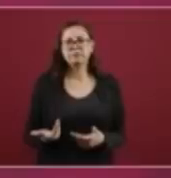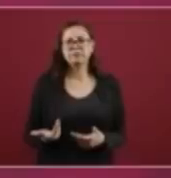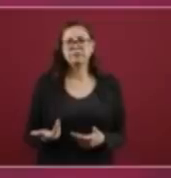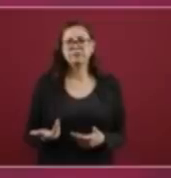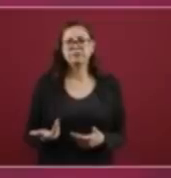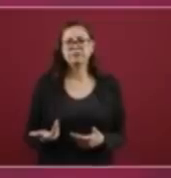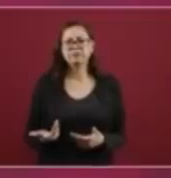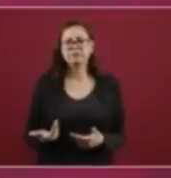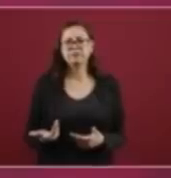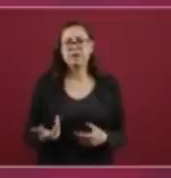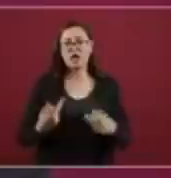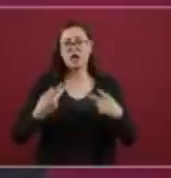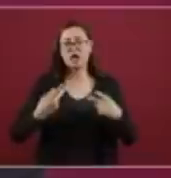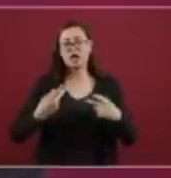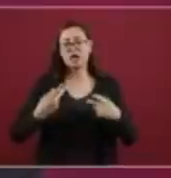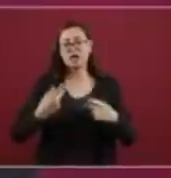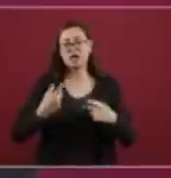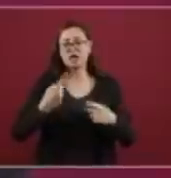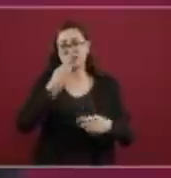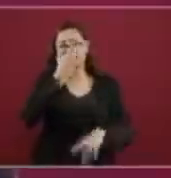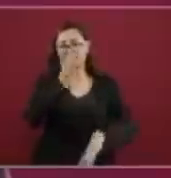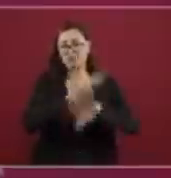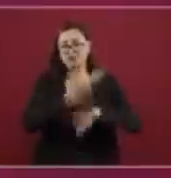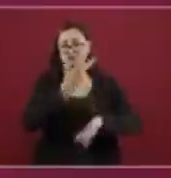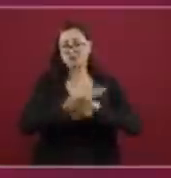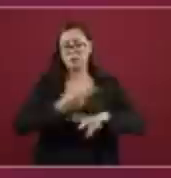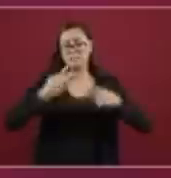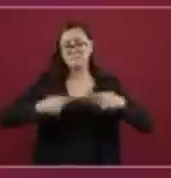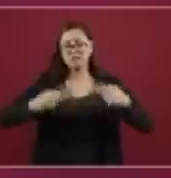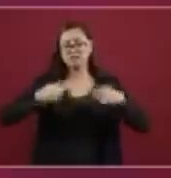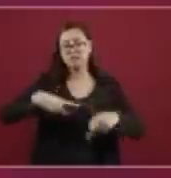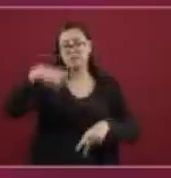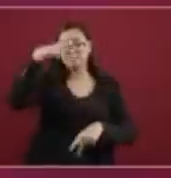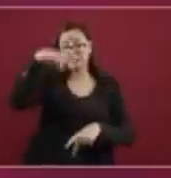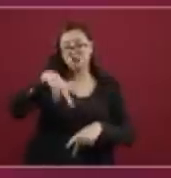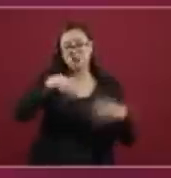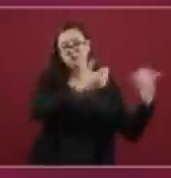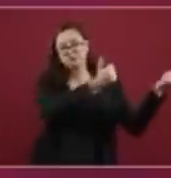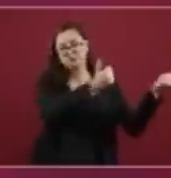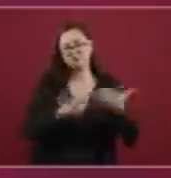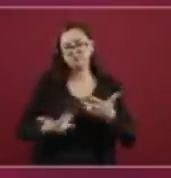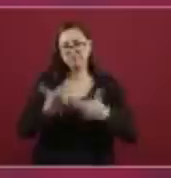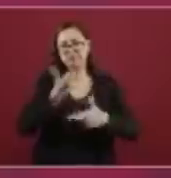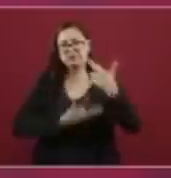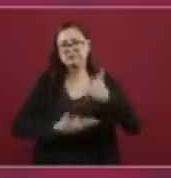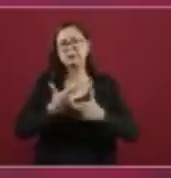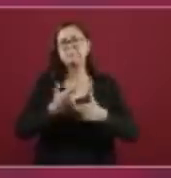los deportados de mexicanos es un porcentaje menor.